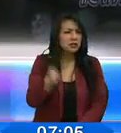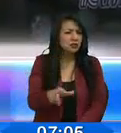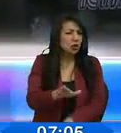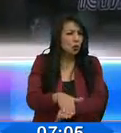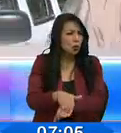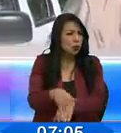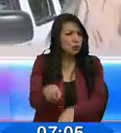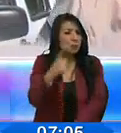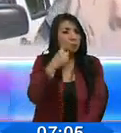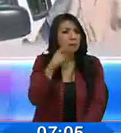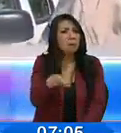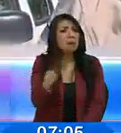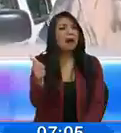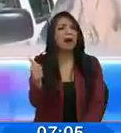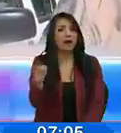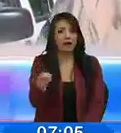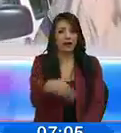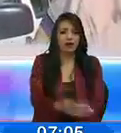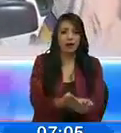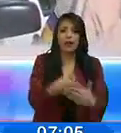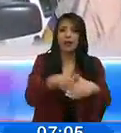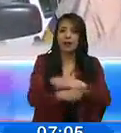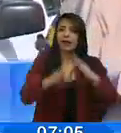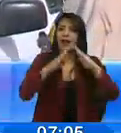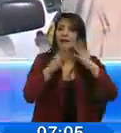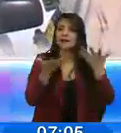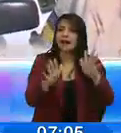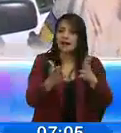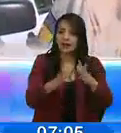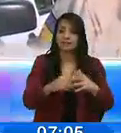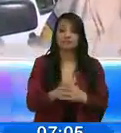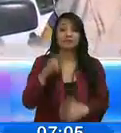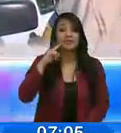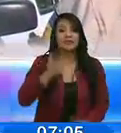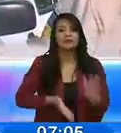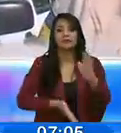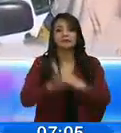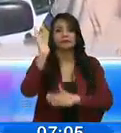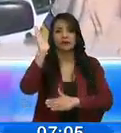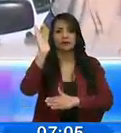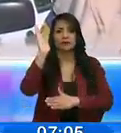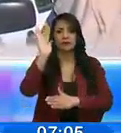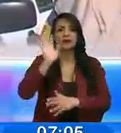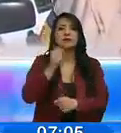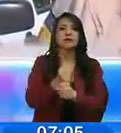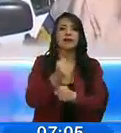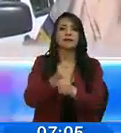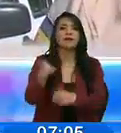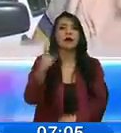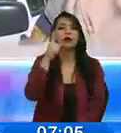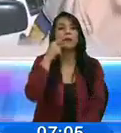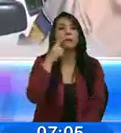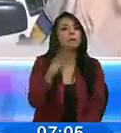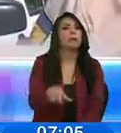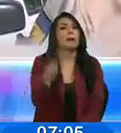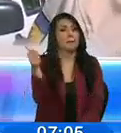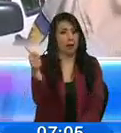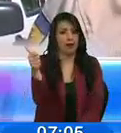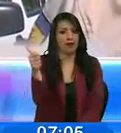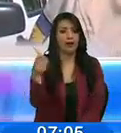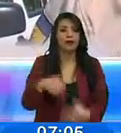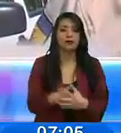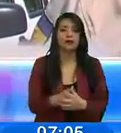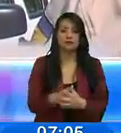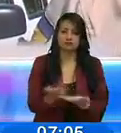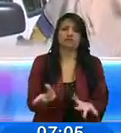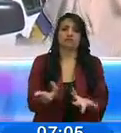llegó a dormir. Una menor de 11 años había salido de su domicilio con dirección hacia el trabajo de su padrastro. Desde esa hora